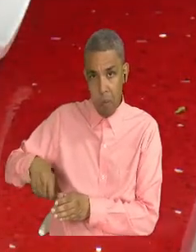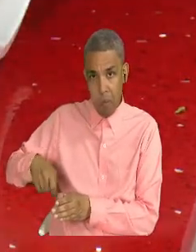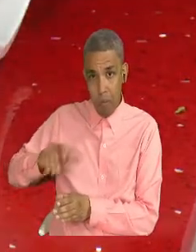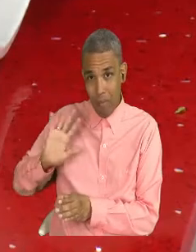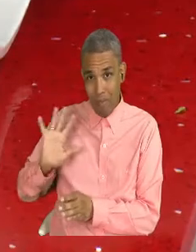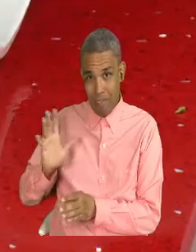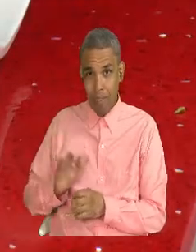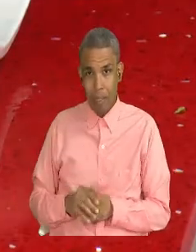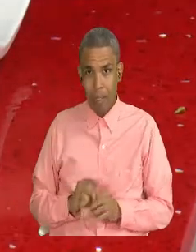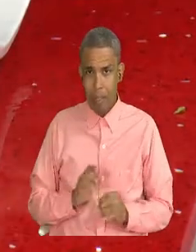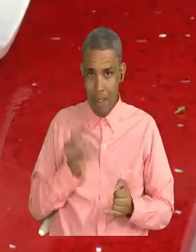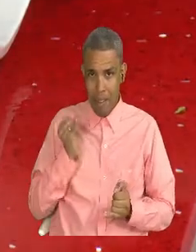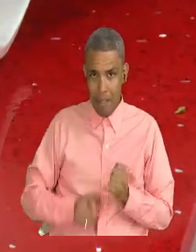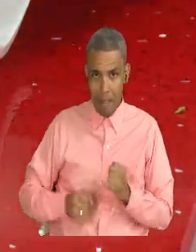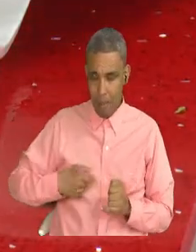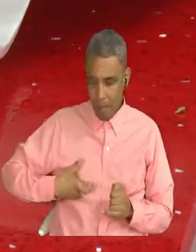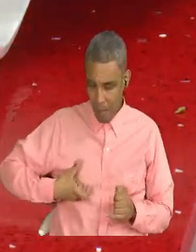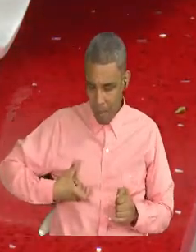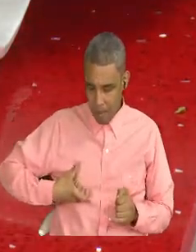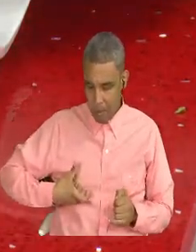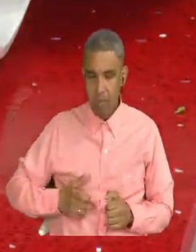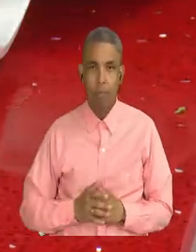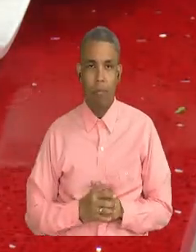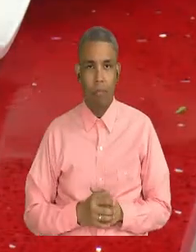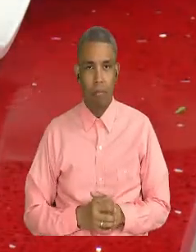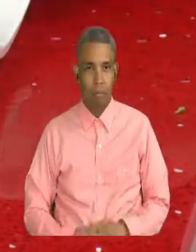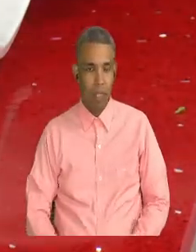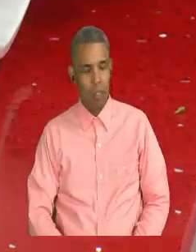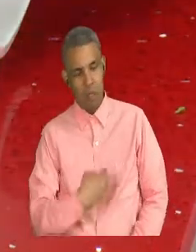hacer entonces lo tradicional de la ensalada.